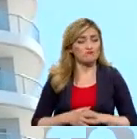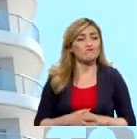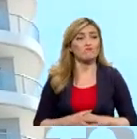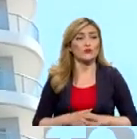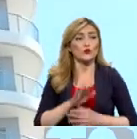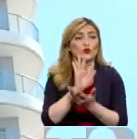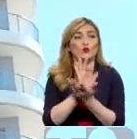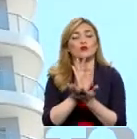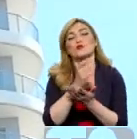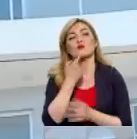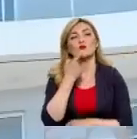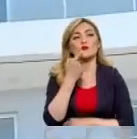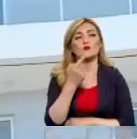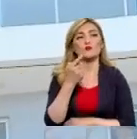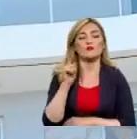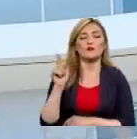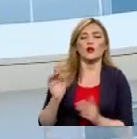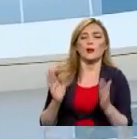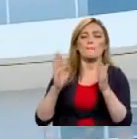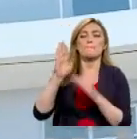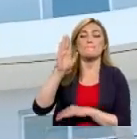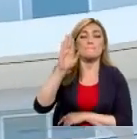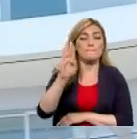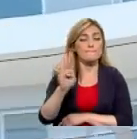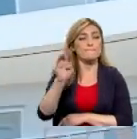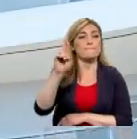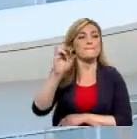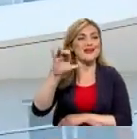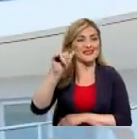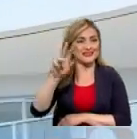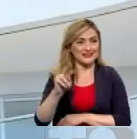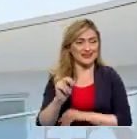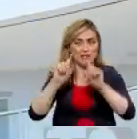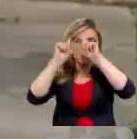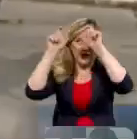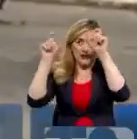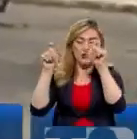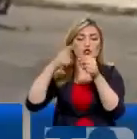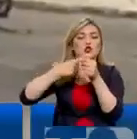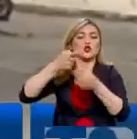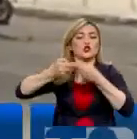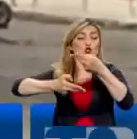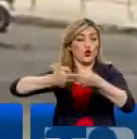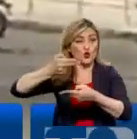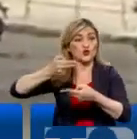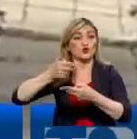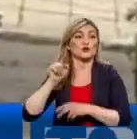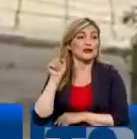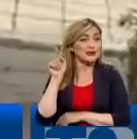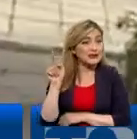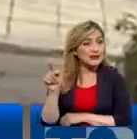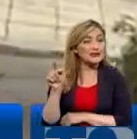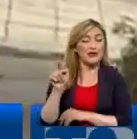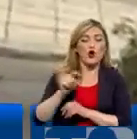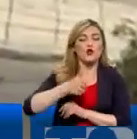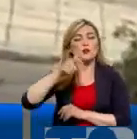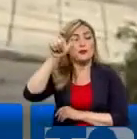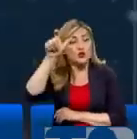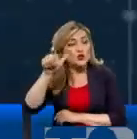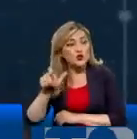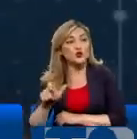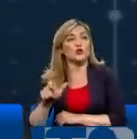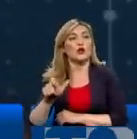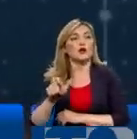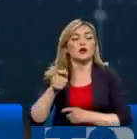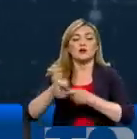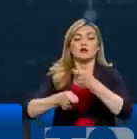sus versiones menciona a Brian, el supuesto empresario en Quito con el que hicieron negocios. Dice que a través de una tercera persona